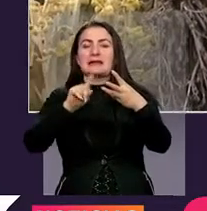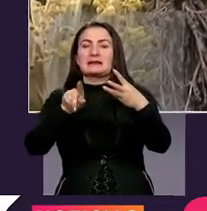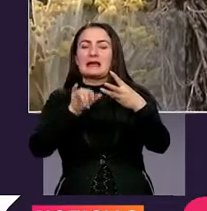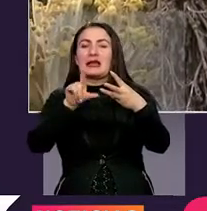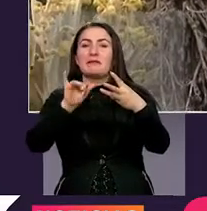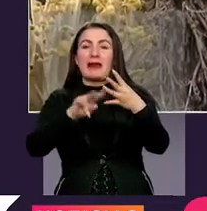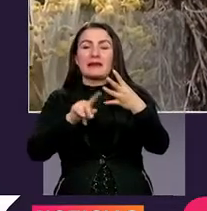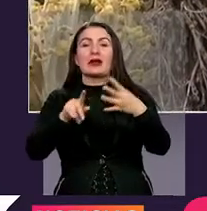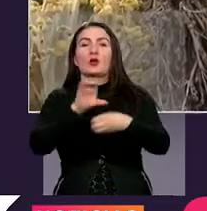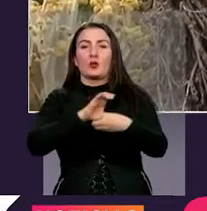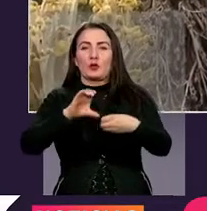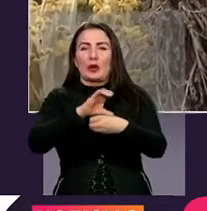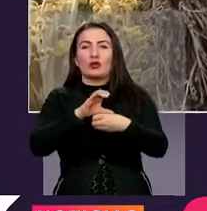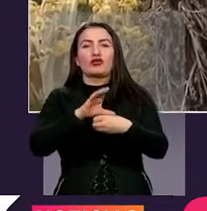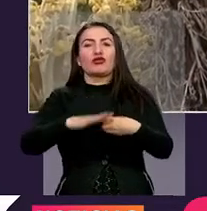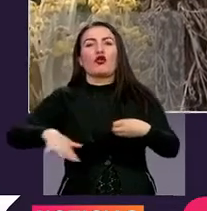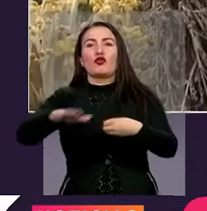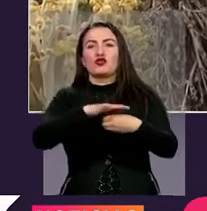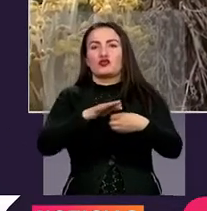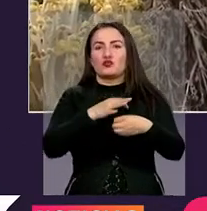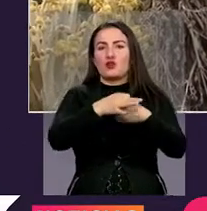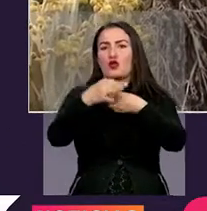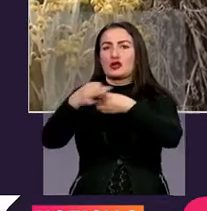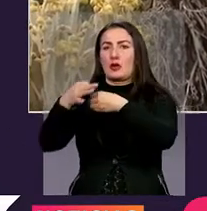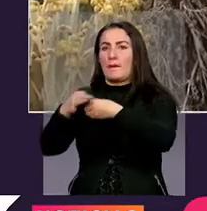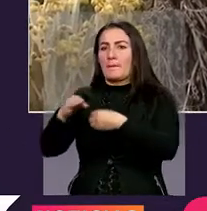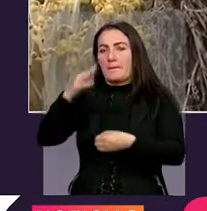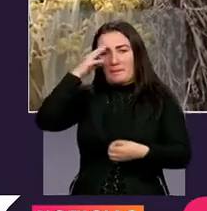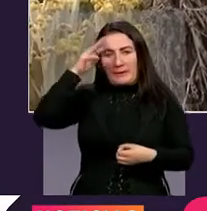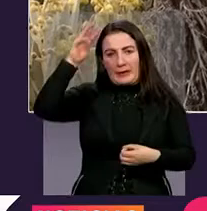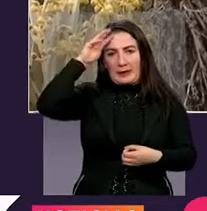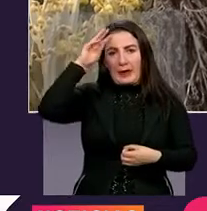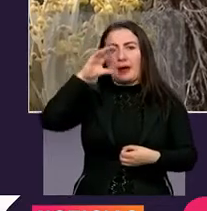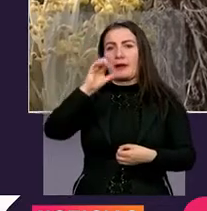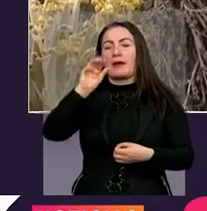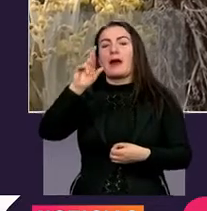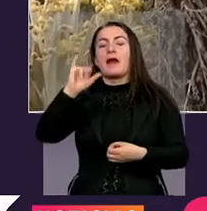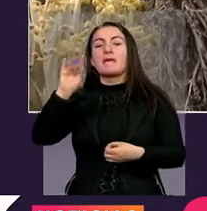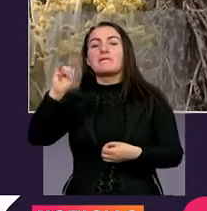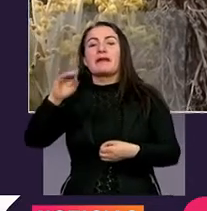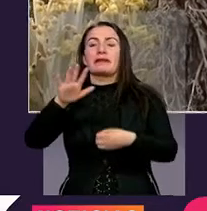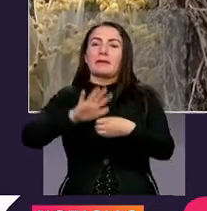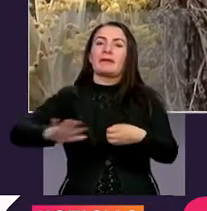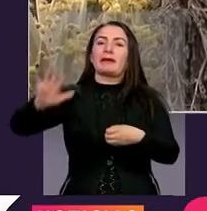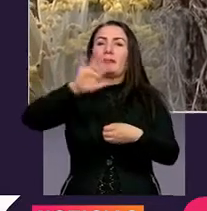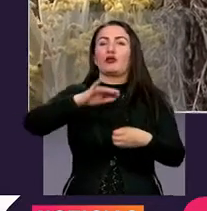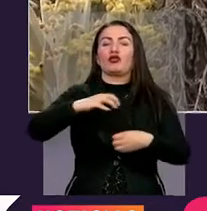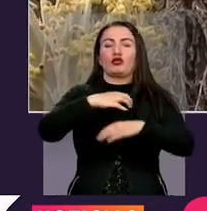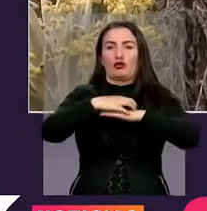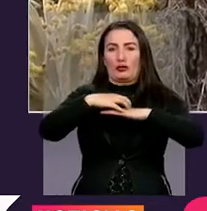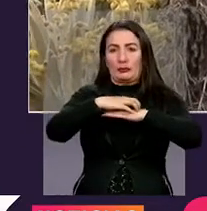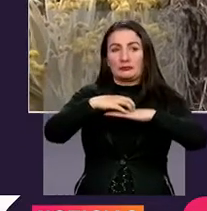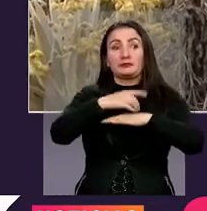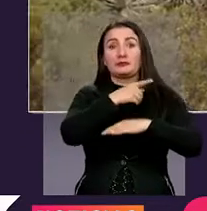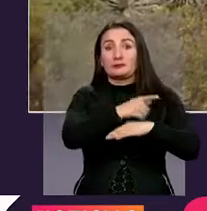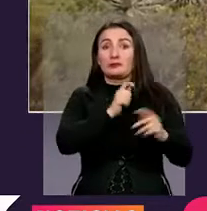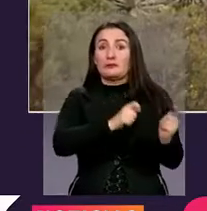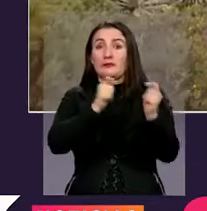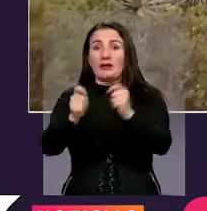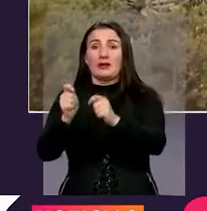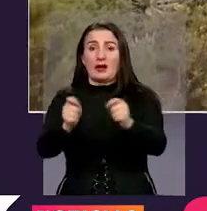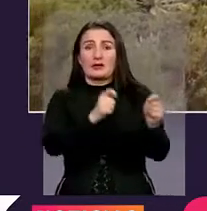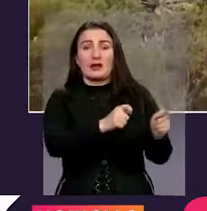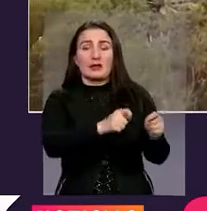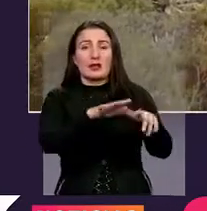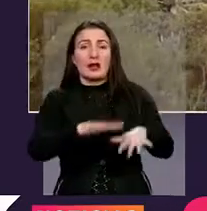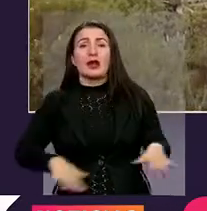en Cundinamarca y a los municipios de Melgar, Carmen de Apicalá en el departamento de Tolima. Por lo cual, desde la Delegación Departamental